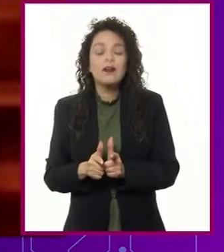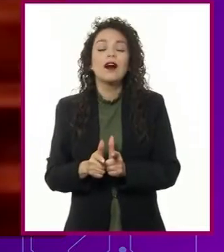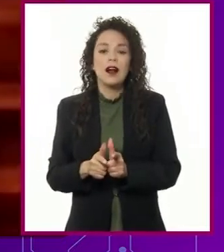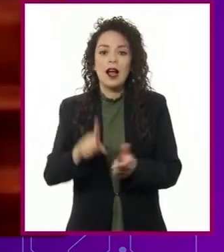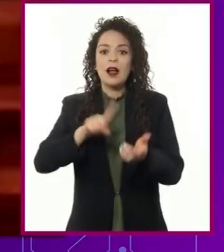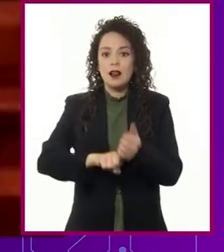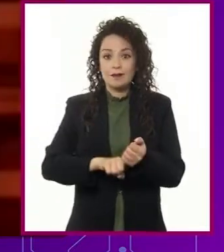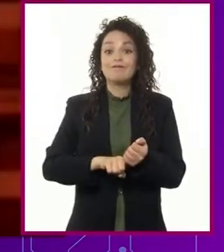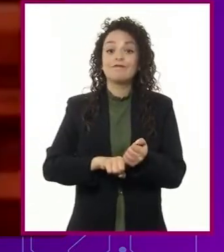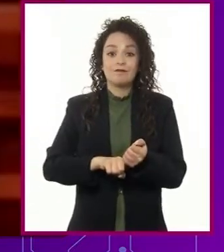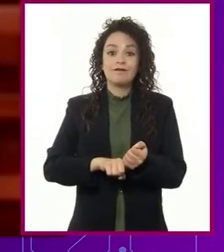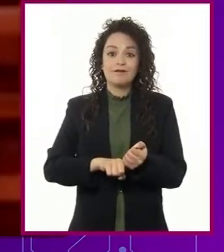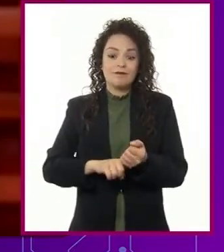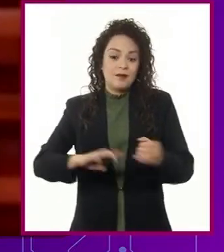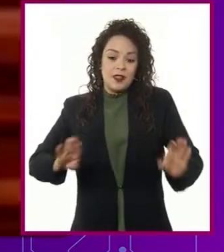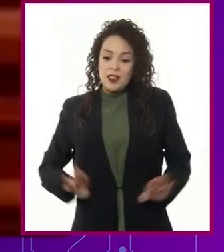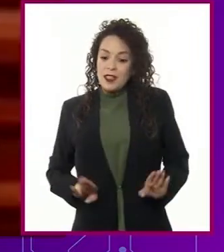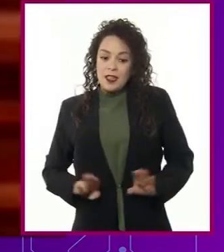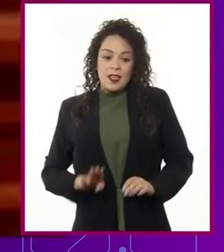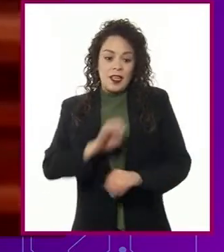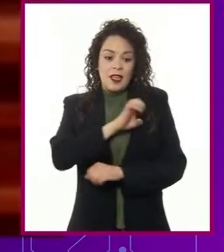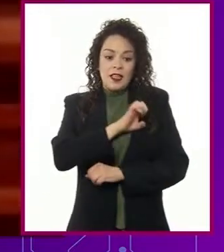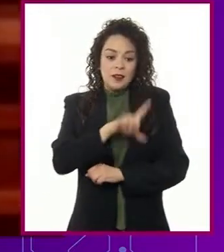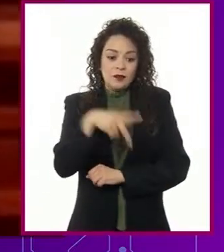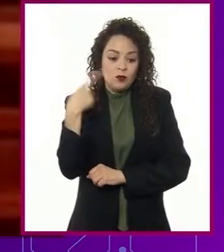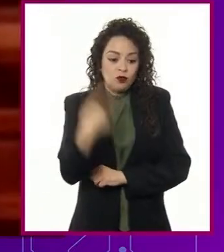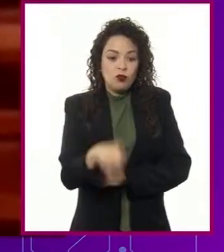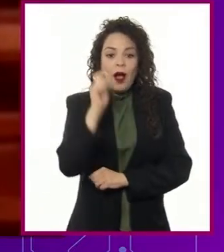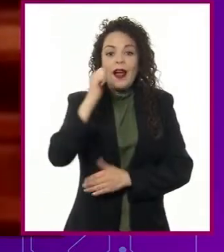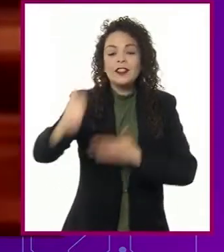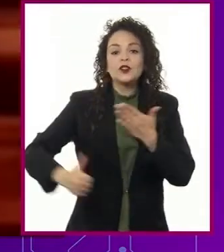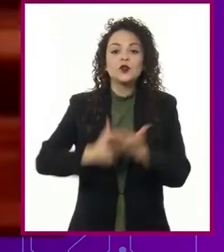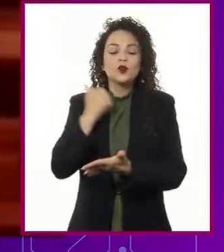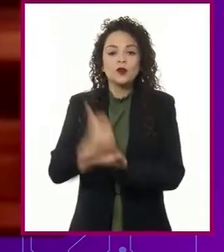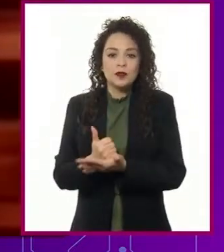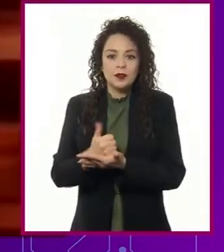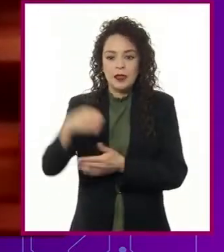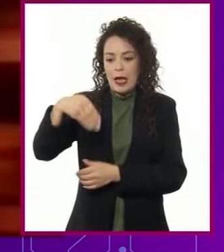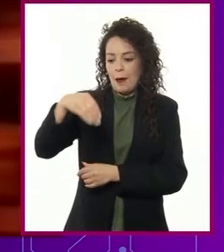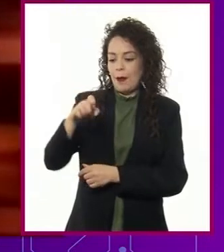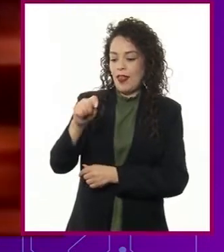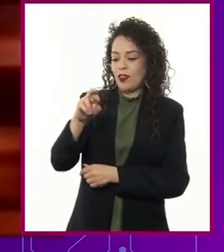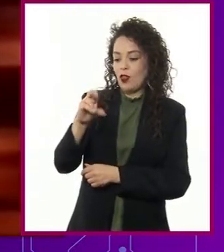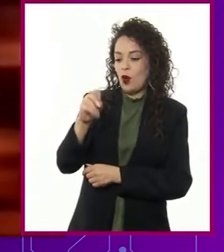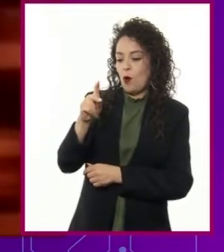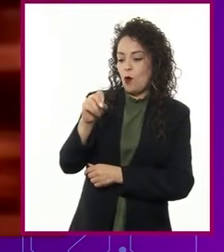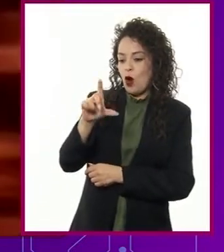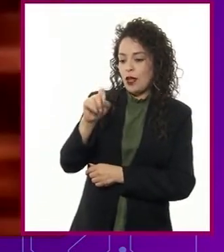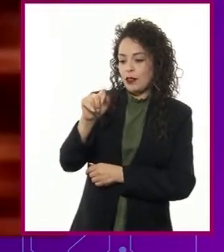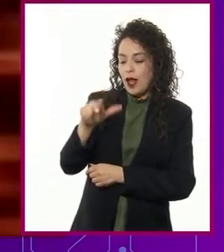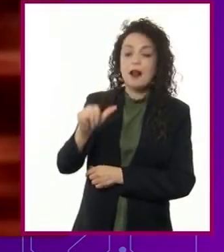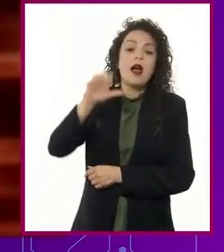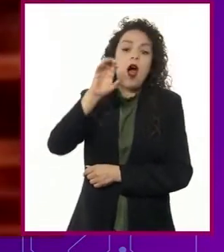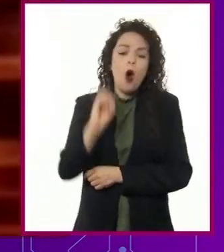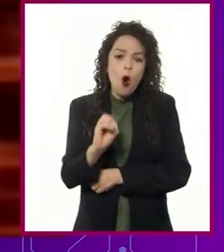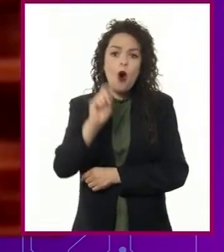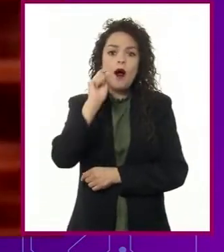relativamente particulares de la sociedad metropolitana, pero también en las sociedades étnicas, en los